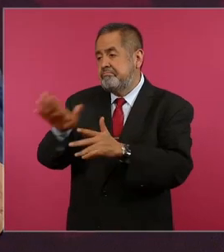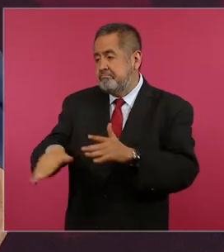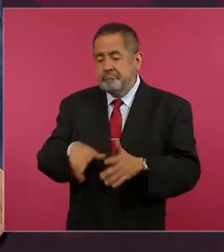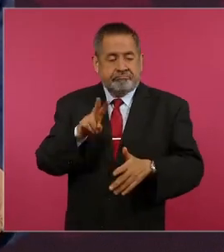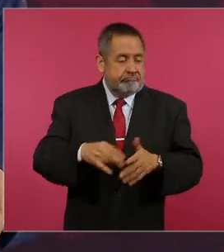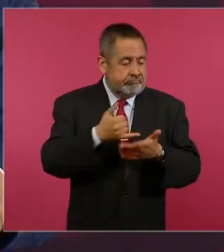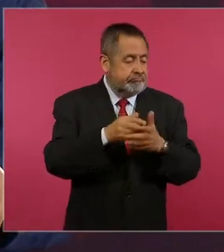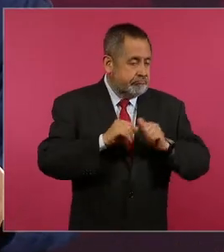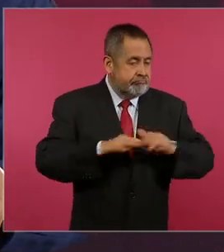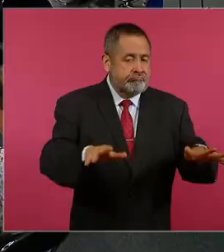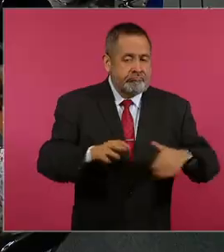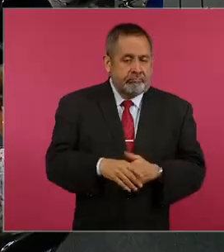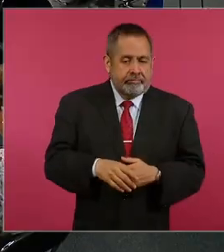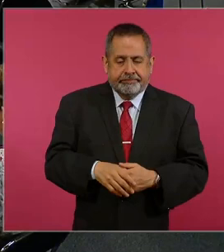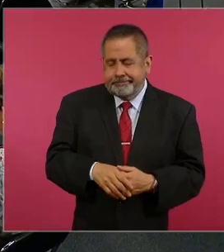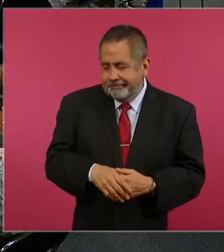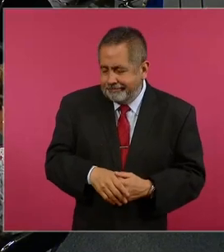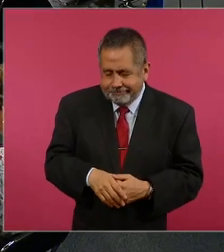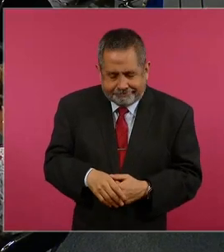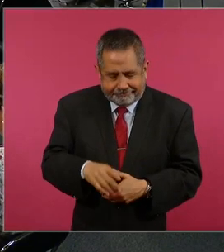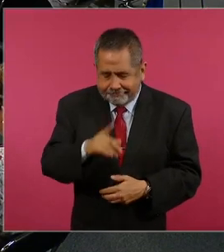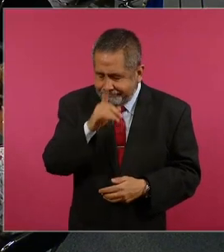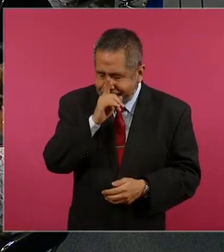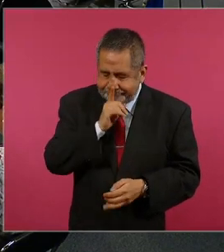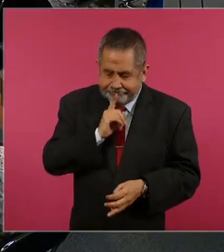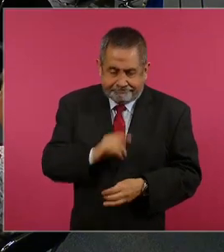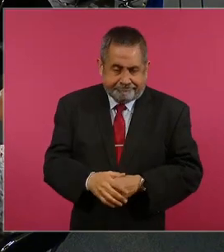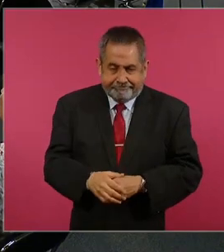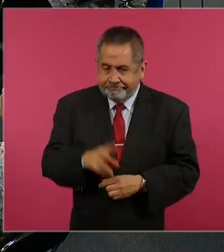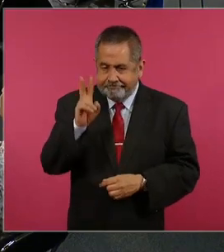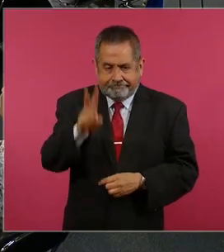y no fue cierto.